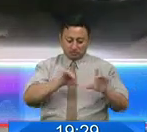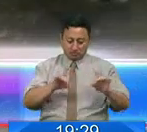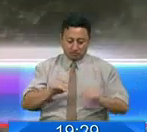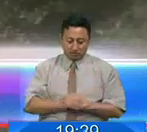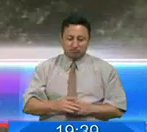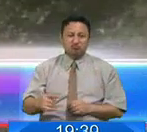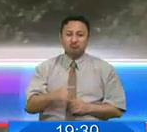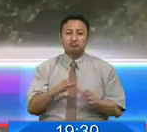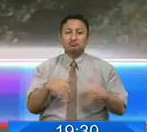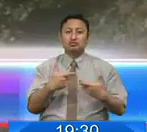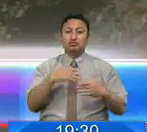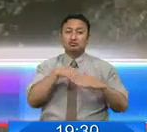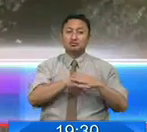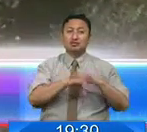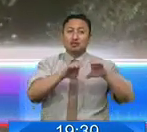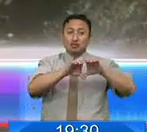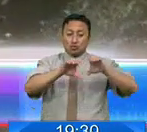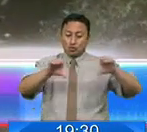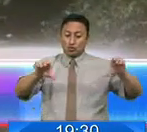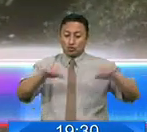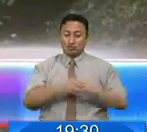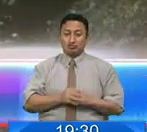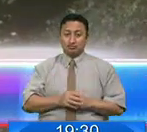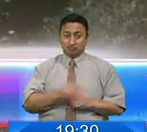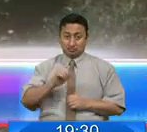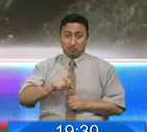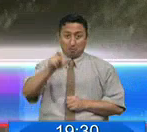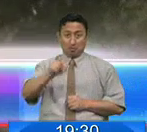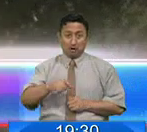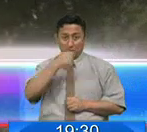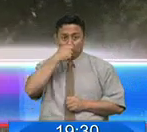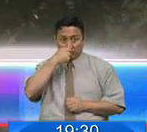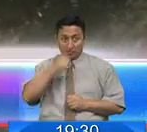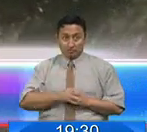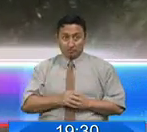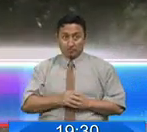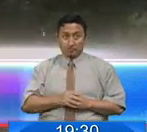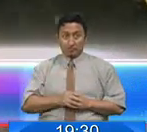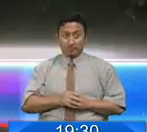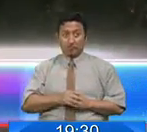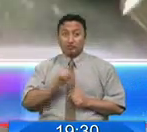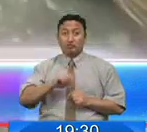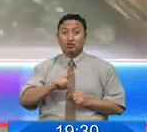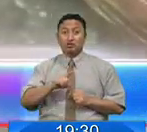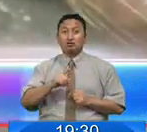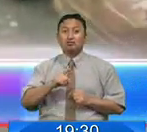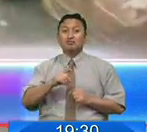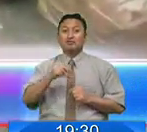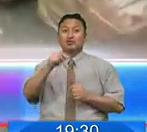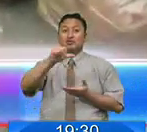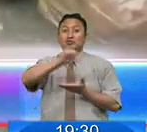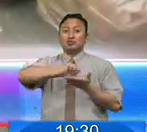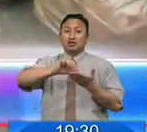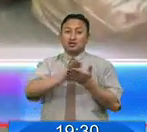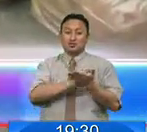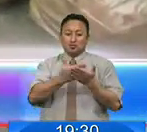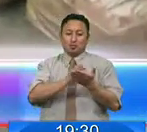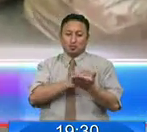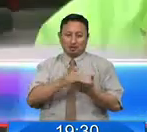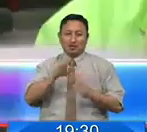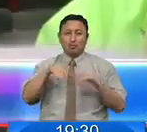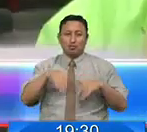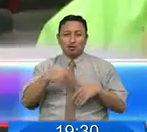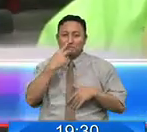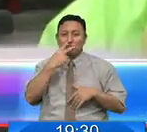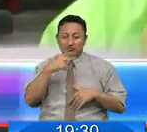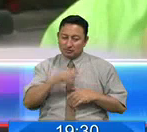la droga estaba camuflada en tubos pvc incluso los narcotraficantes utilizaron grasa para poder recubrir la sustancia y evitar que los cables puedan detectar la